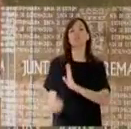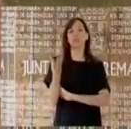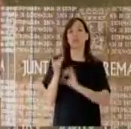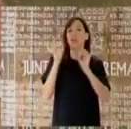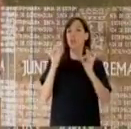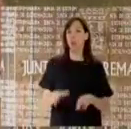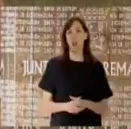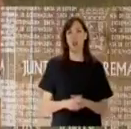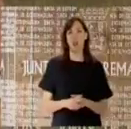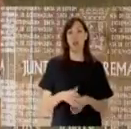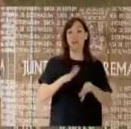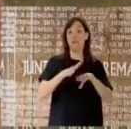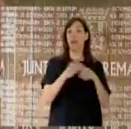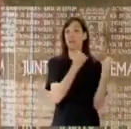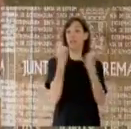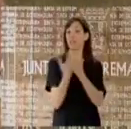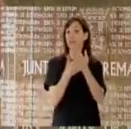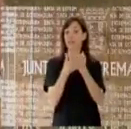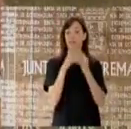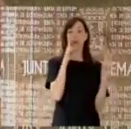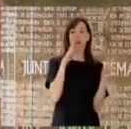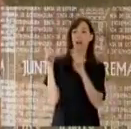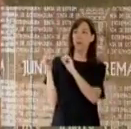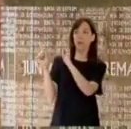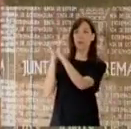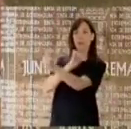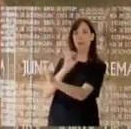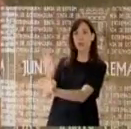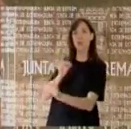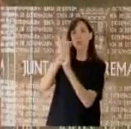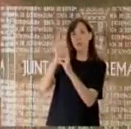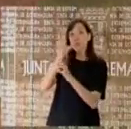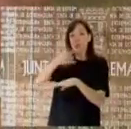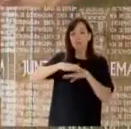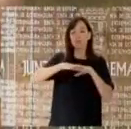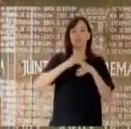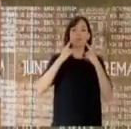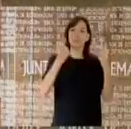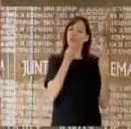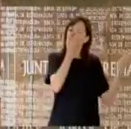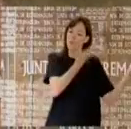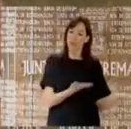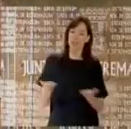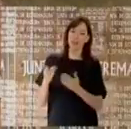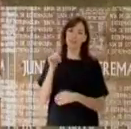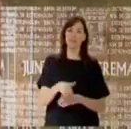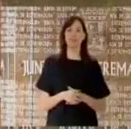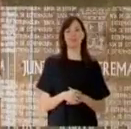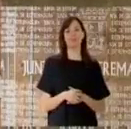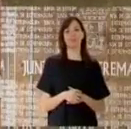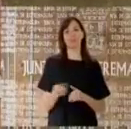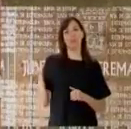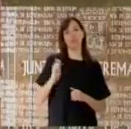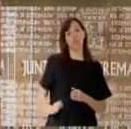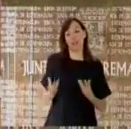gobiernos y administraciones, puesto que creo que somos el primer Gobierno que hace esto y nos parecía que era necesario, así que bienvenida a las profesionales